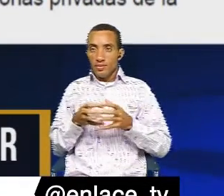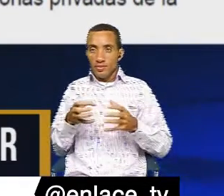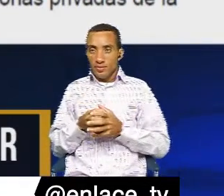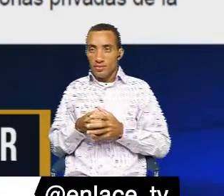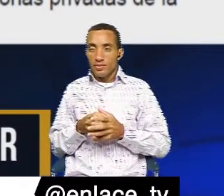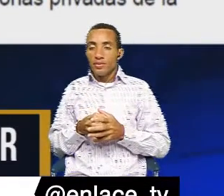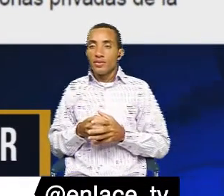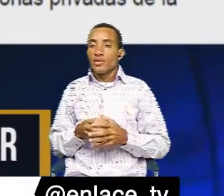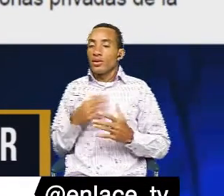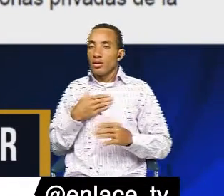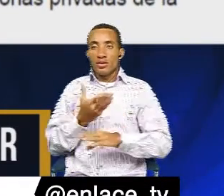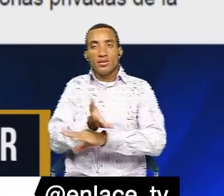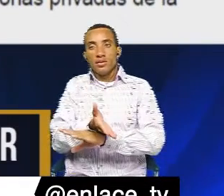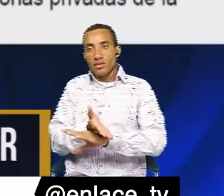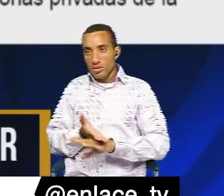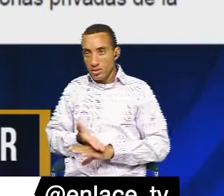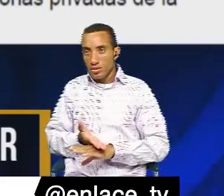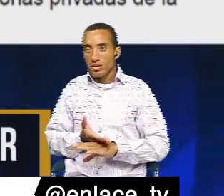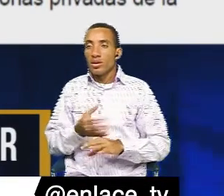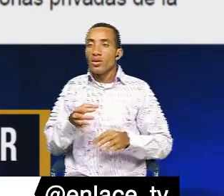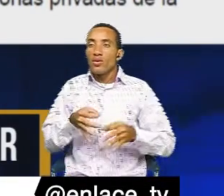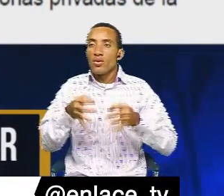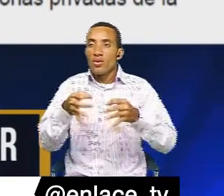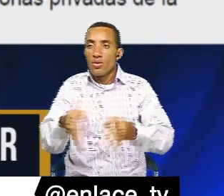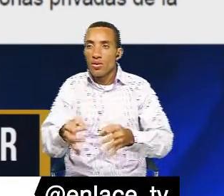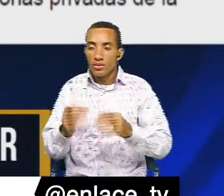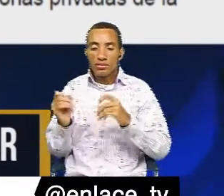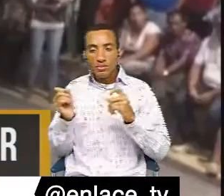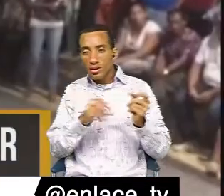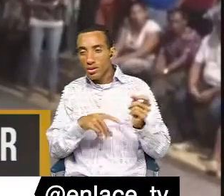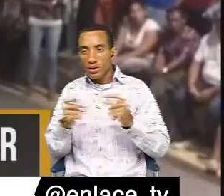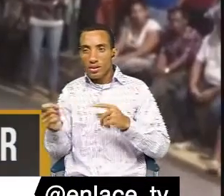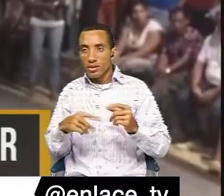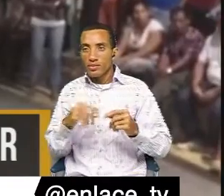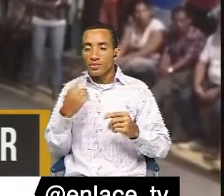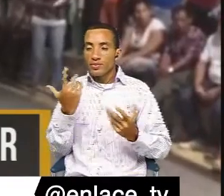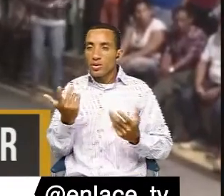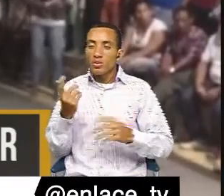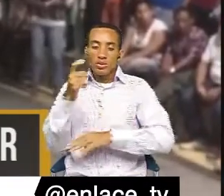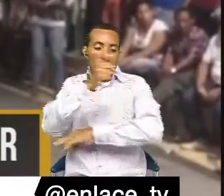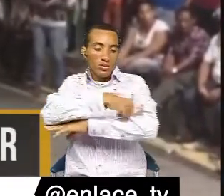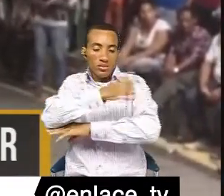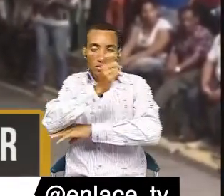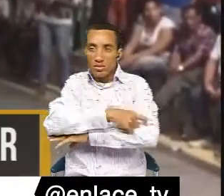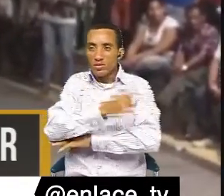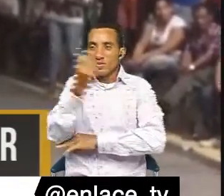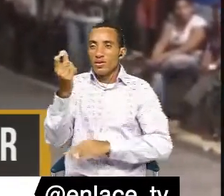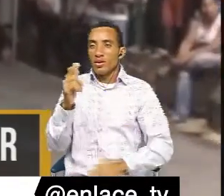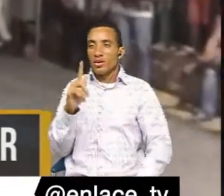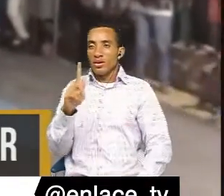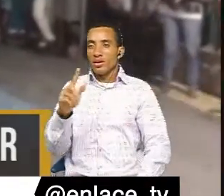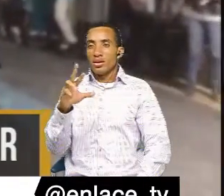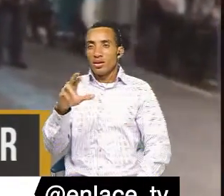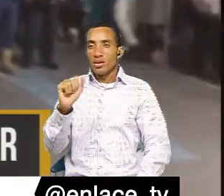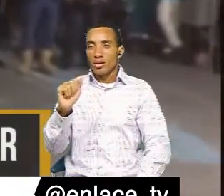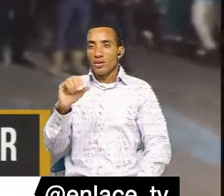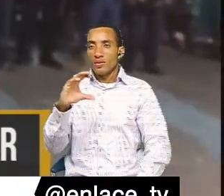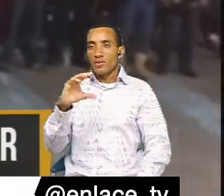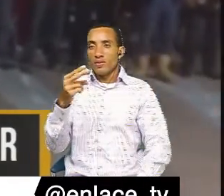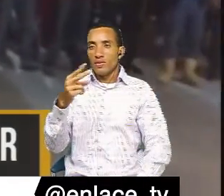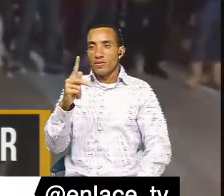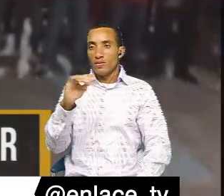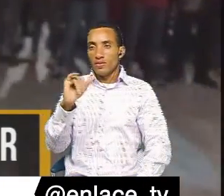sigue exigiendo la moratoria y la discusión nacional y regional de la práctica del fracking, pero igual pide la solidaridad del movimiento